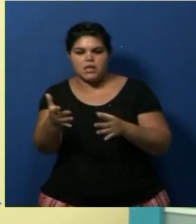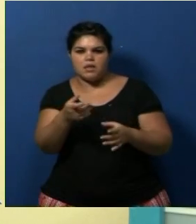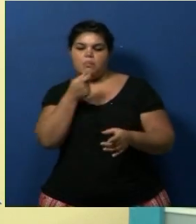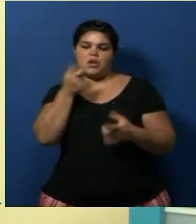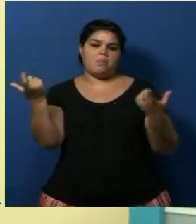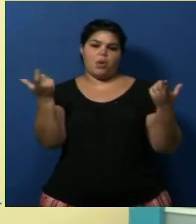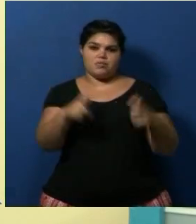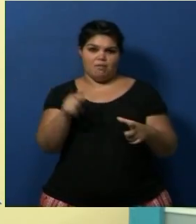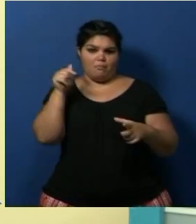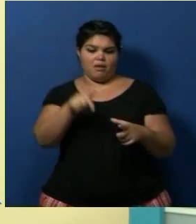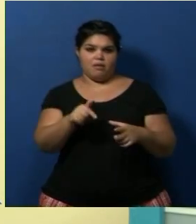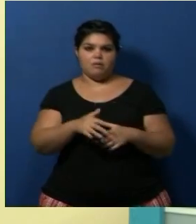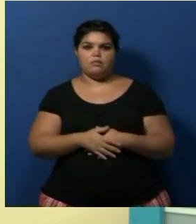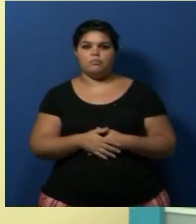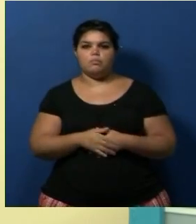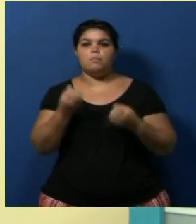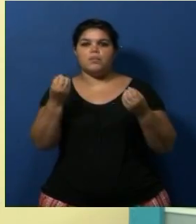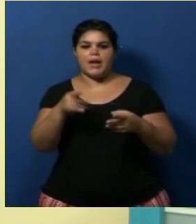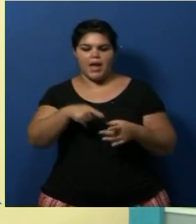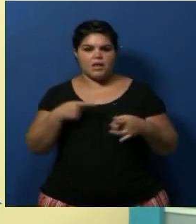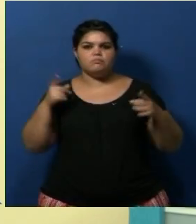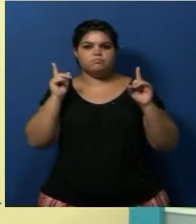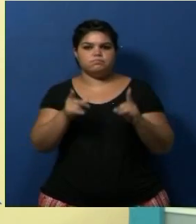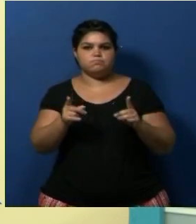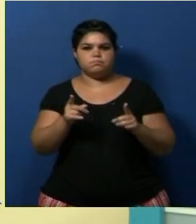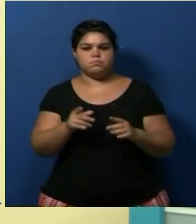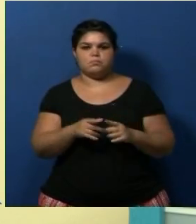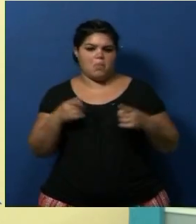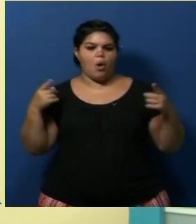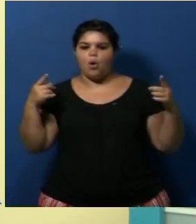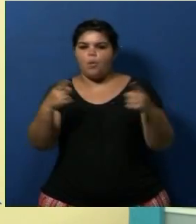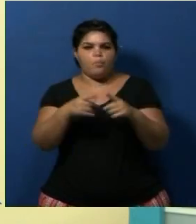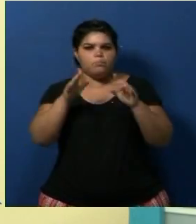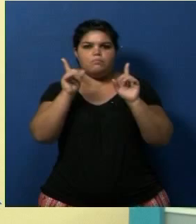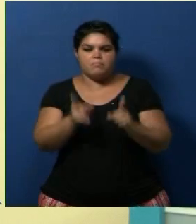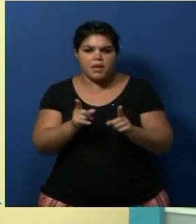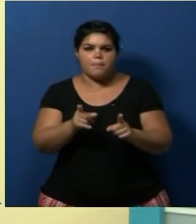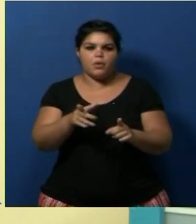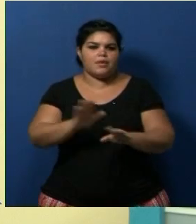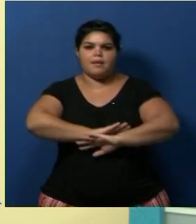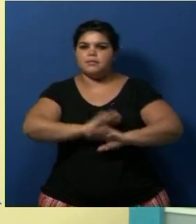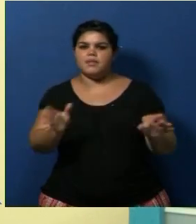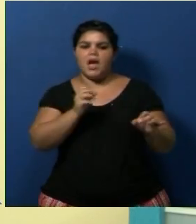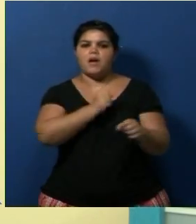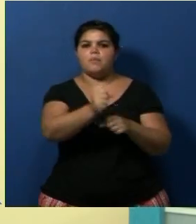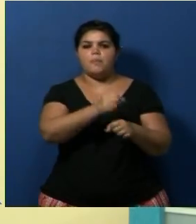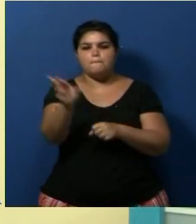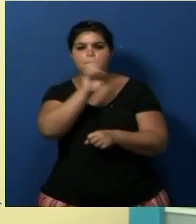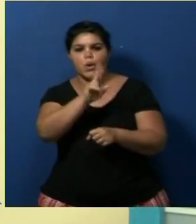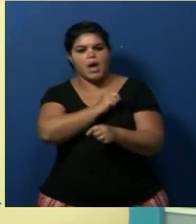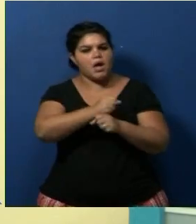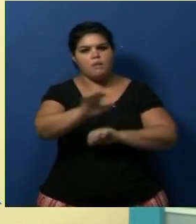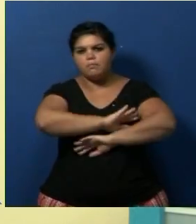asambleas, porque obviamente hay una mirada sobre hay que poner fin a los femicidios, hay que hacerles